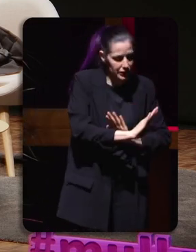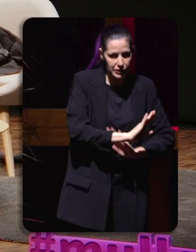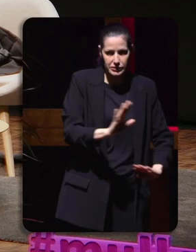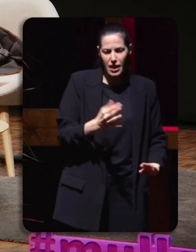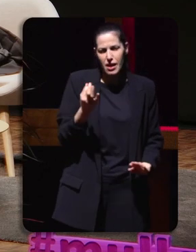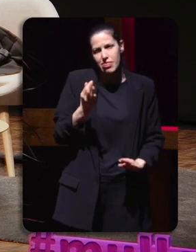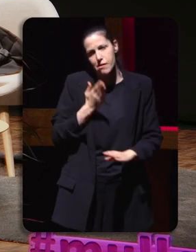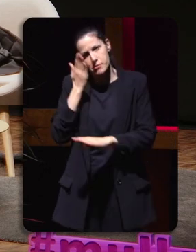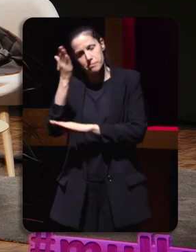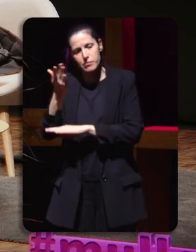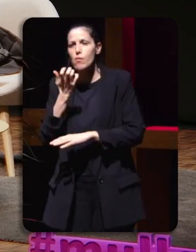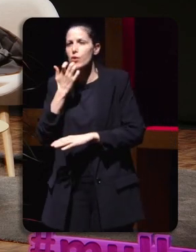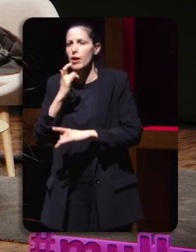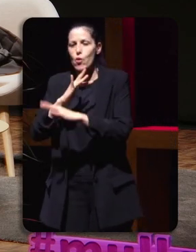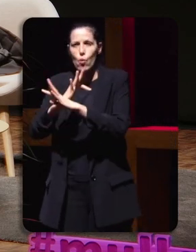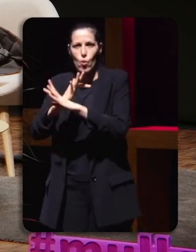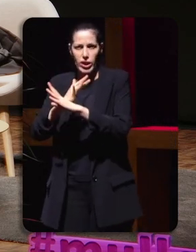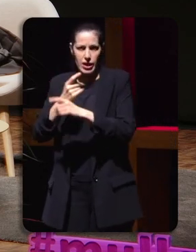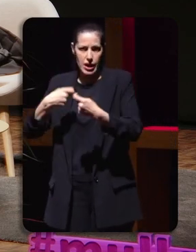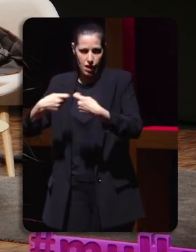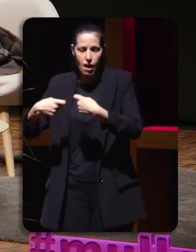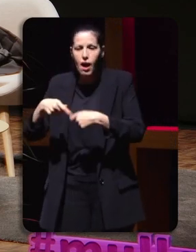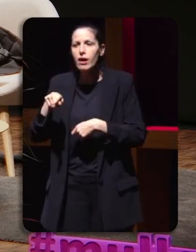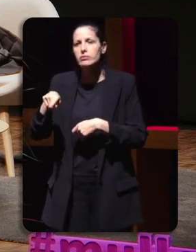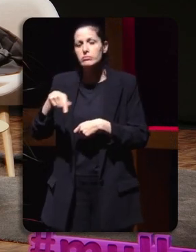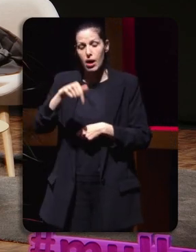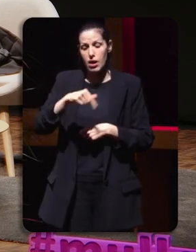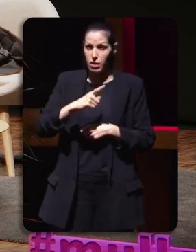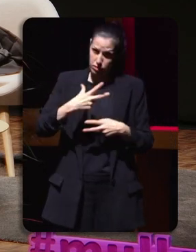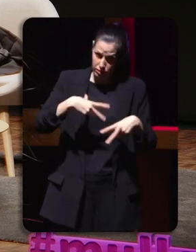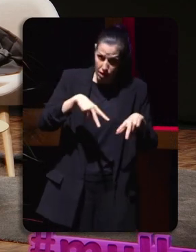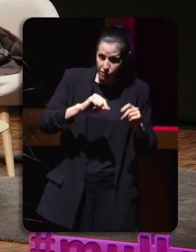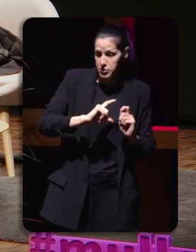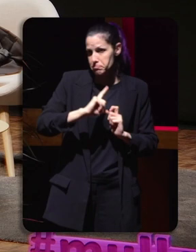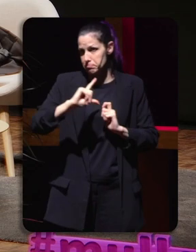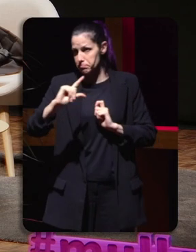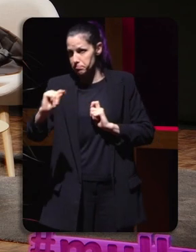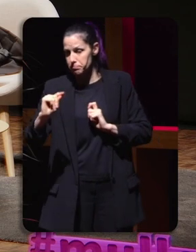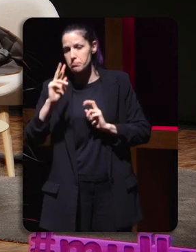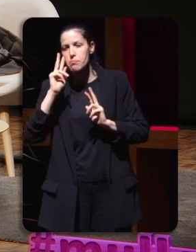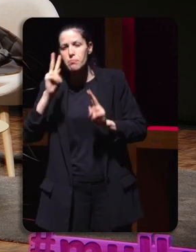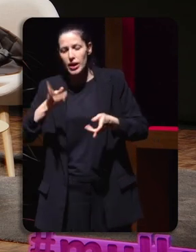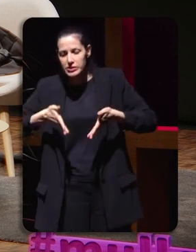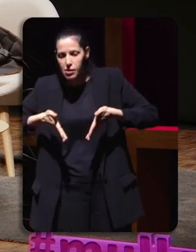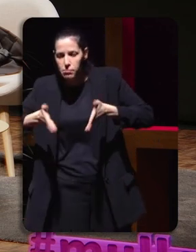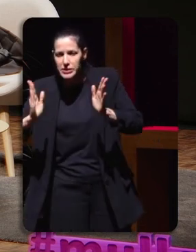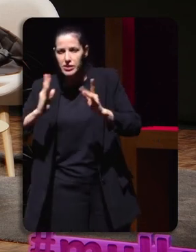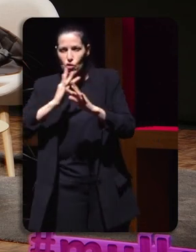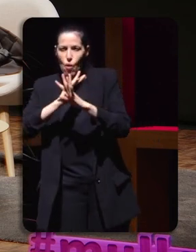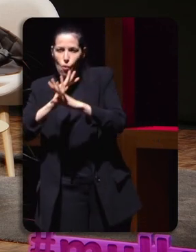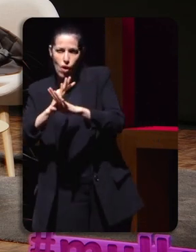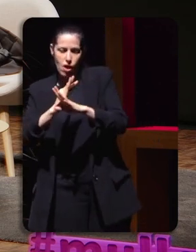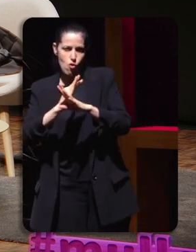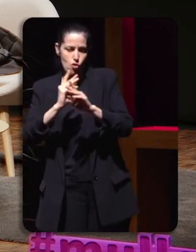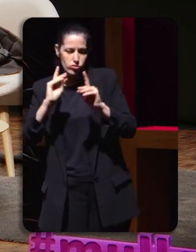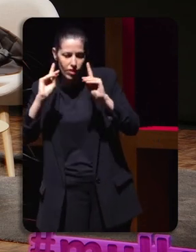juguetería de pontevedra al salir de aquí y veréis los pasillos y los juegos tan didácticos que hay para niñas donde